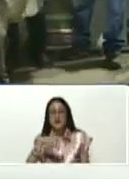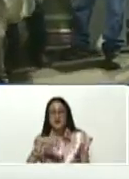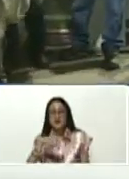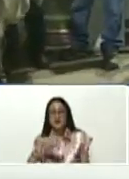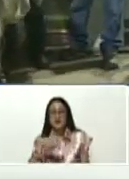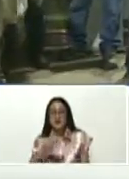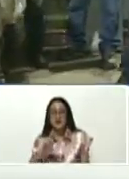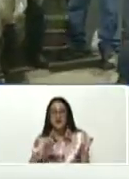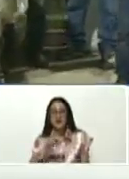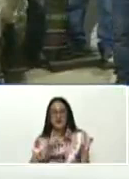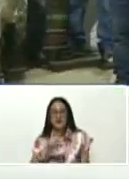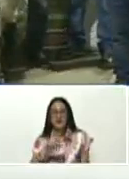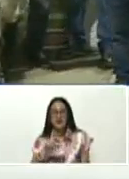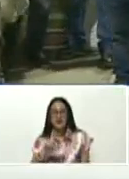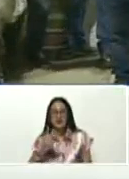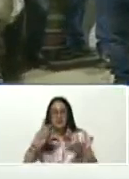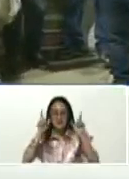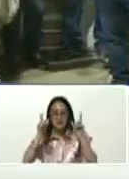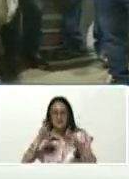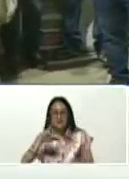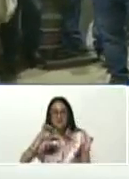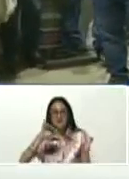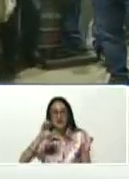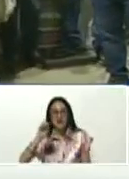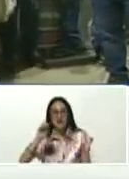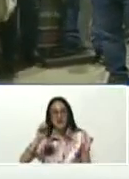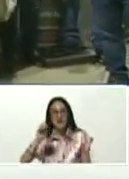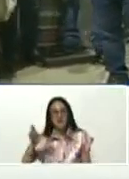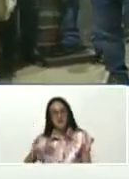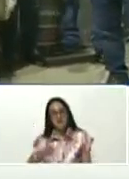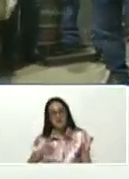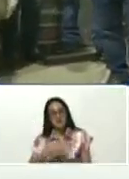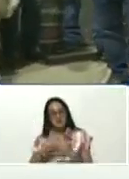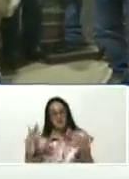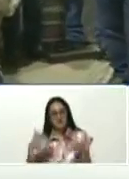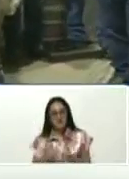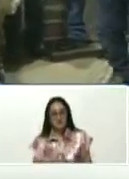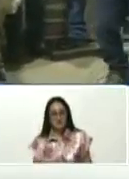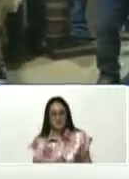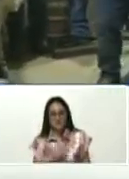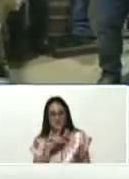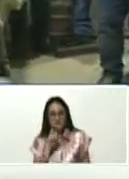Río Grande, la ganadería Río Grande, que es extraordinariamente